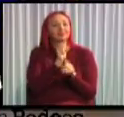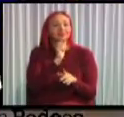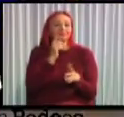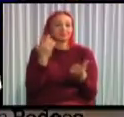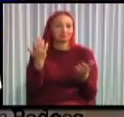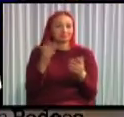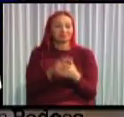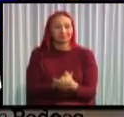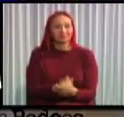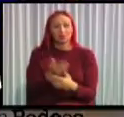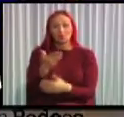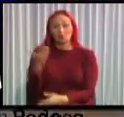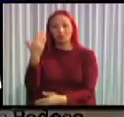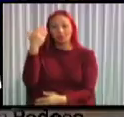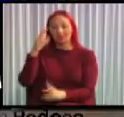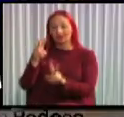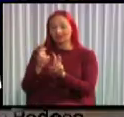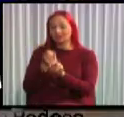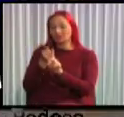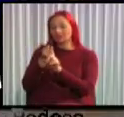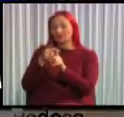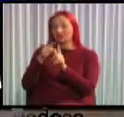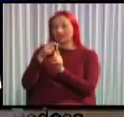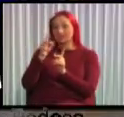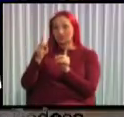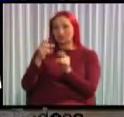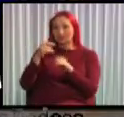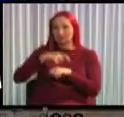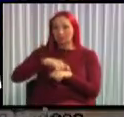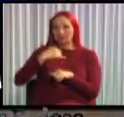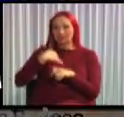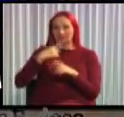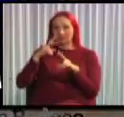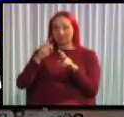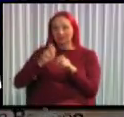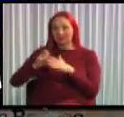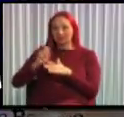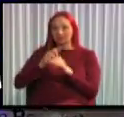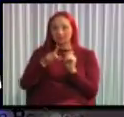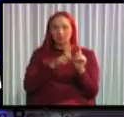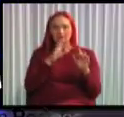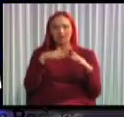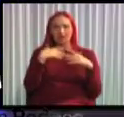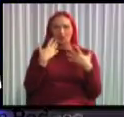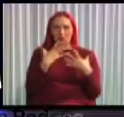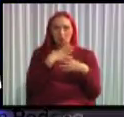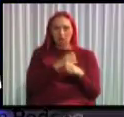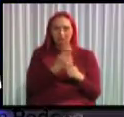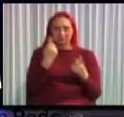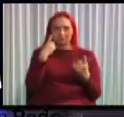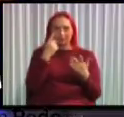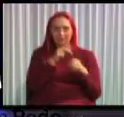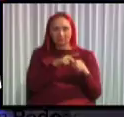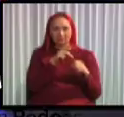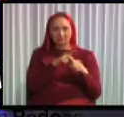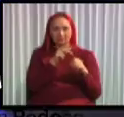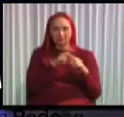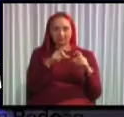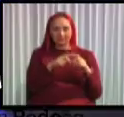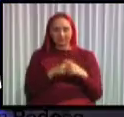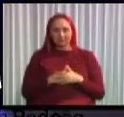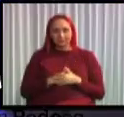¿verdad? Cuando analizamos eso, hay personas que en este momento están escribiendo y están preguntando que cómo hacen para participar en las